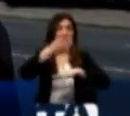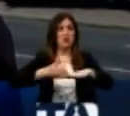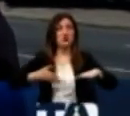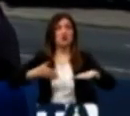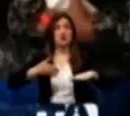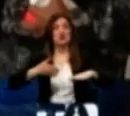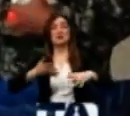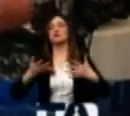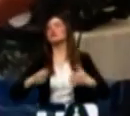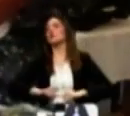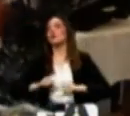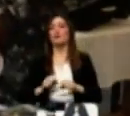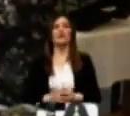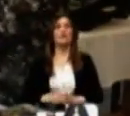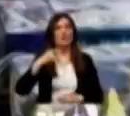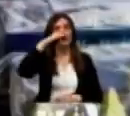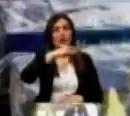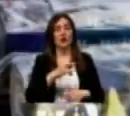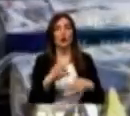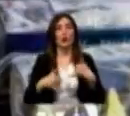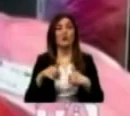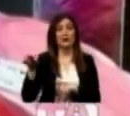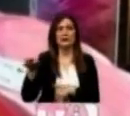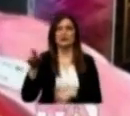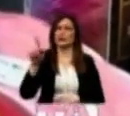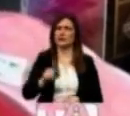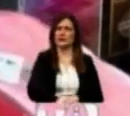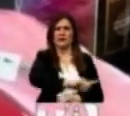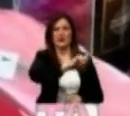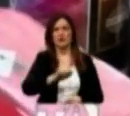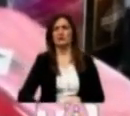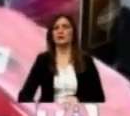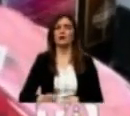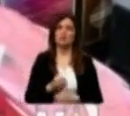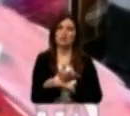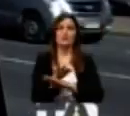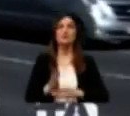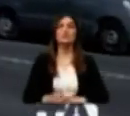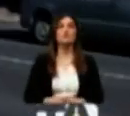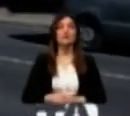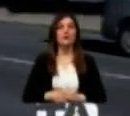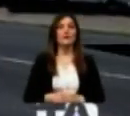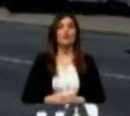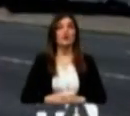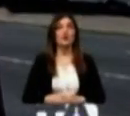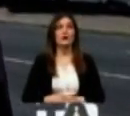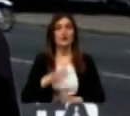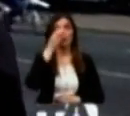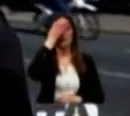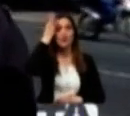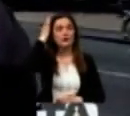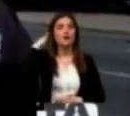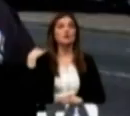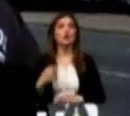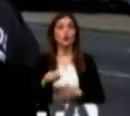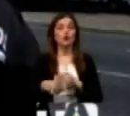como en el momento de utilizar. Evitar que los niños manipulen pirotecnia es la principal recomendación. A pesar de que tengan